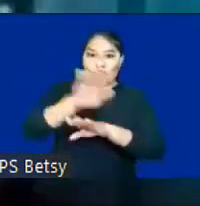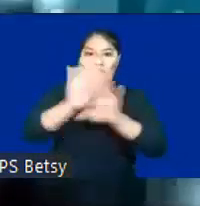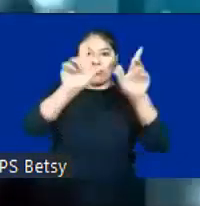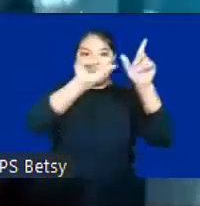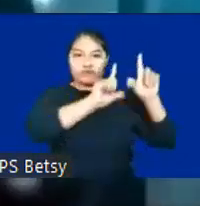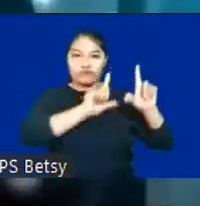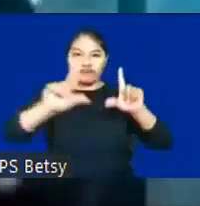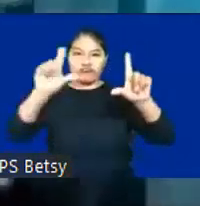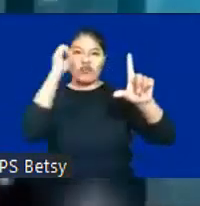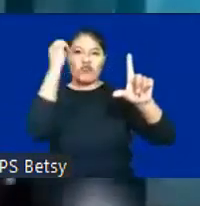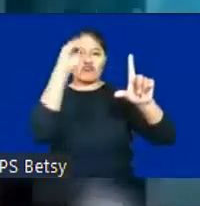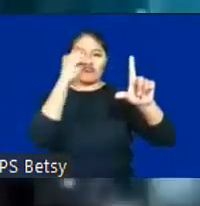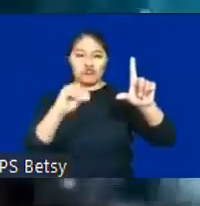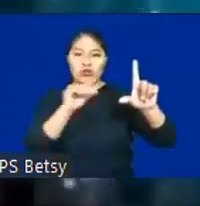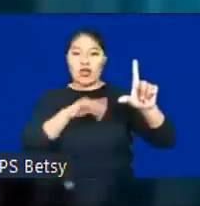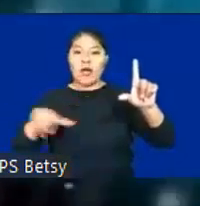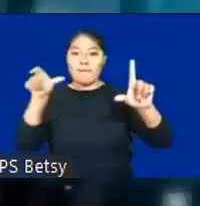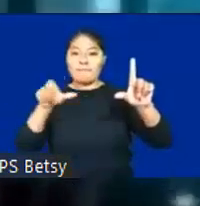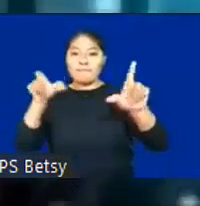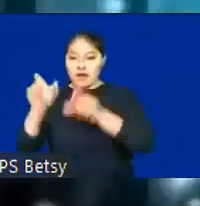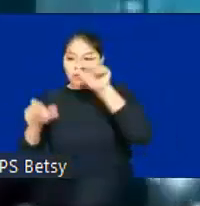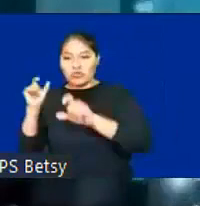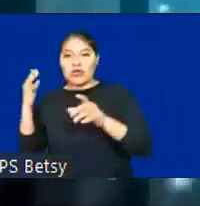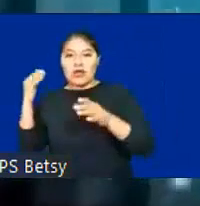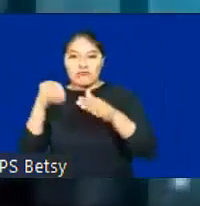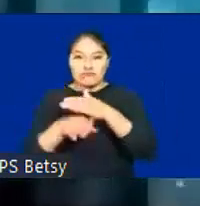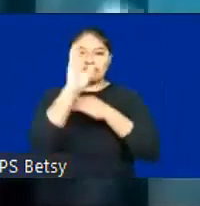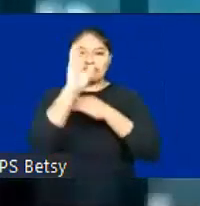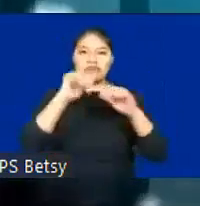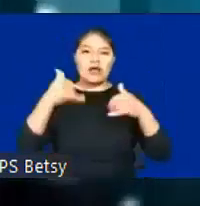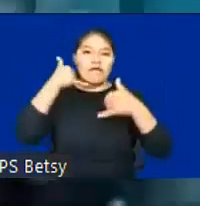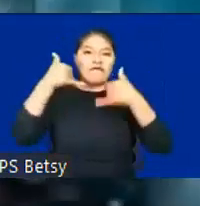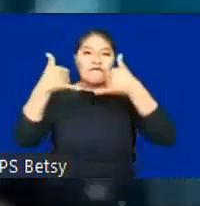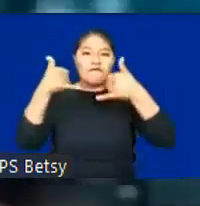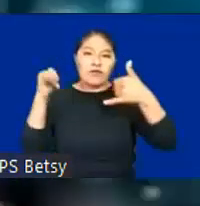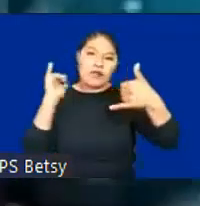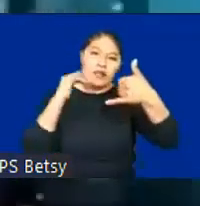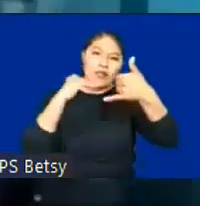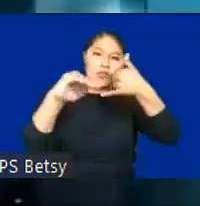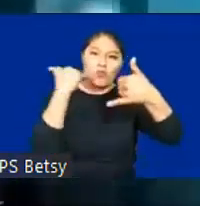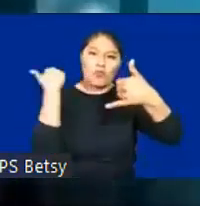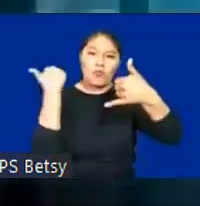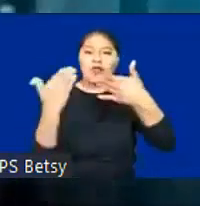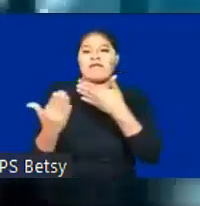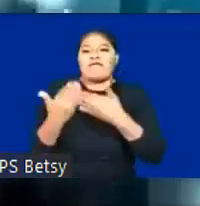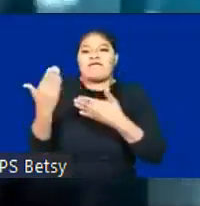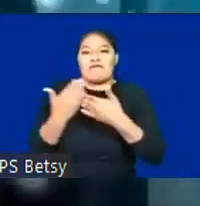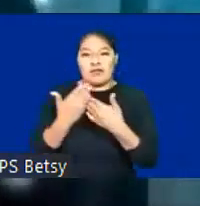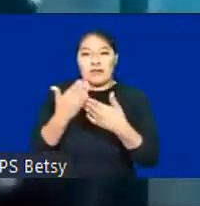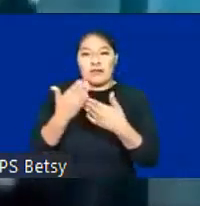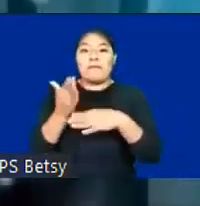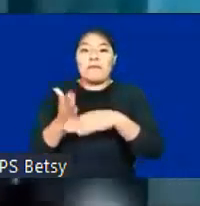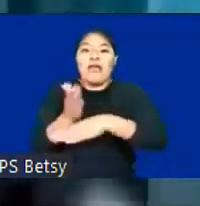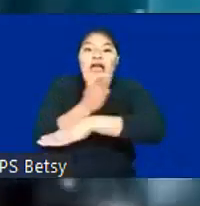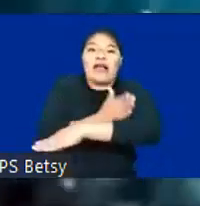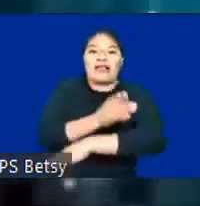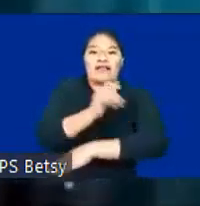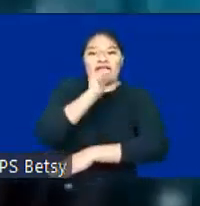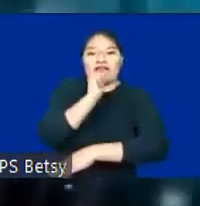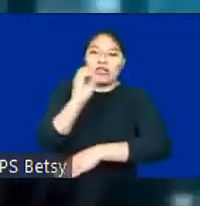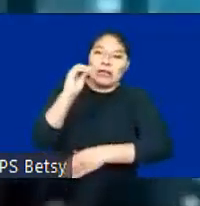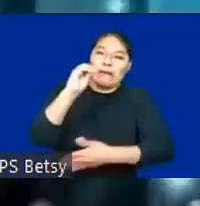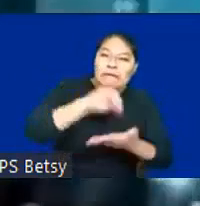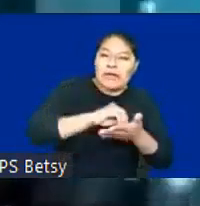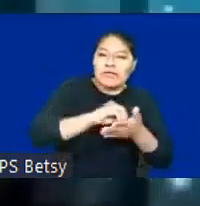ciudadanos, una cantidad mayor de servicios. Hay que preparar una infraestructura, entonces, que nosotros tenemos que tener preparado para